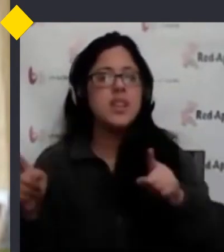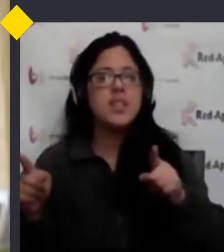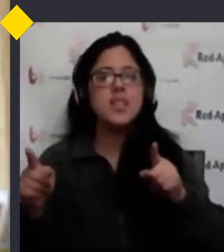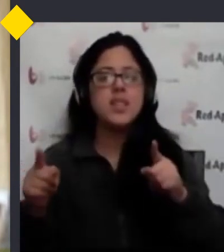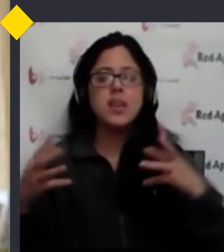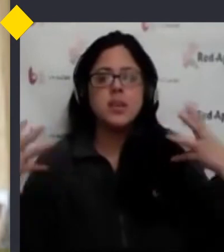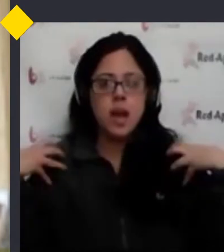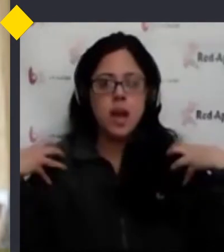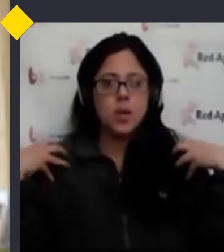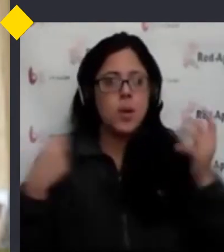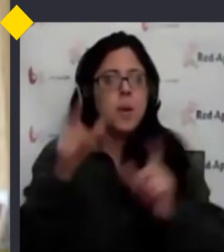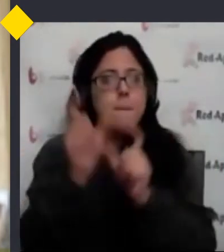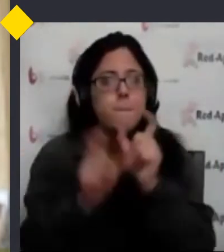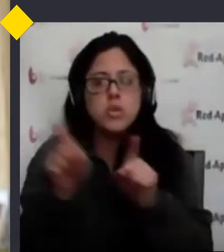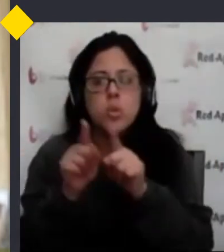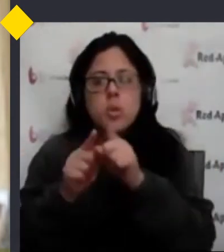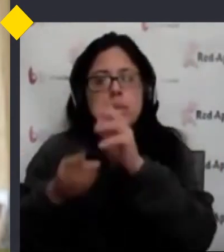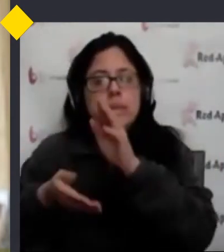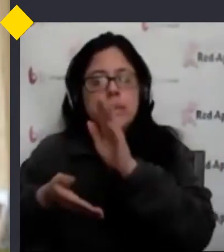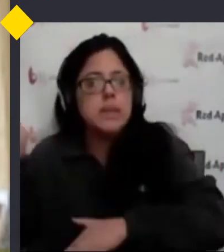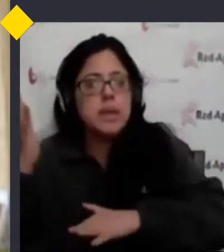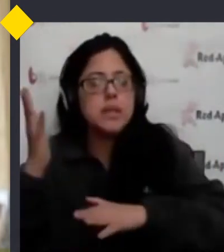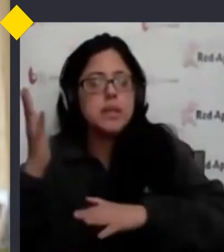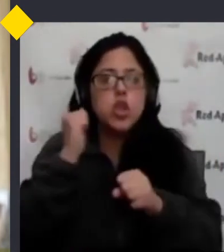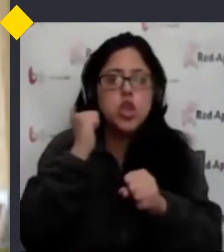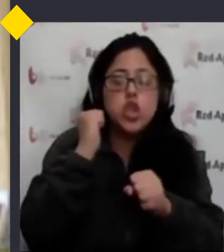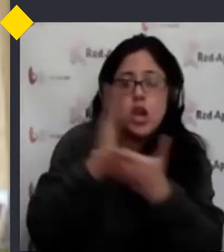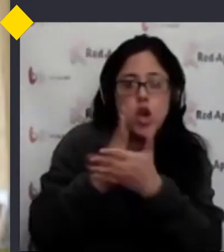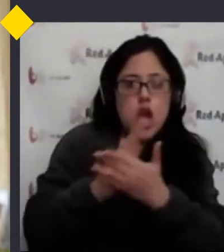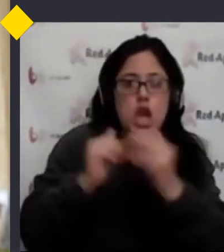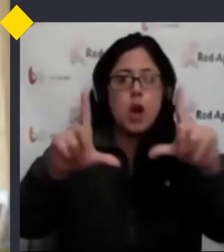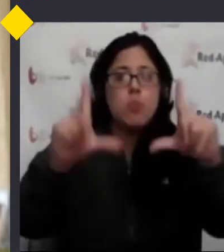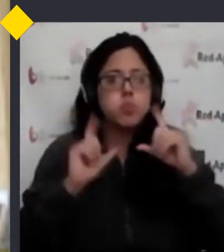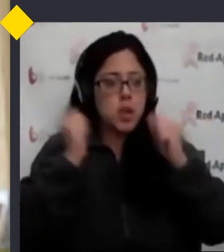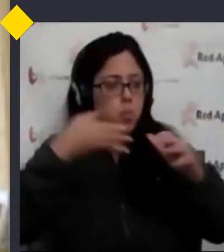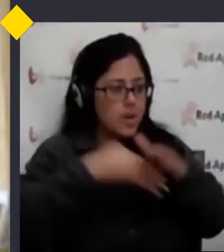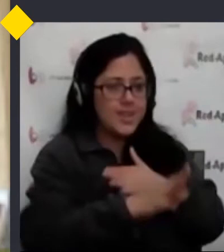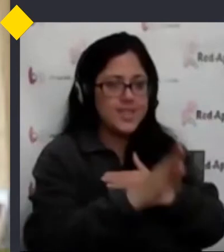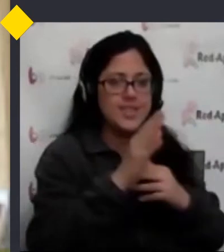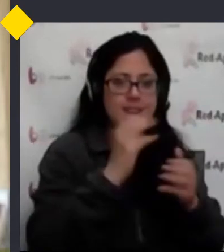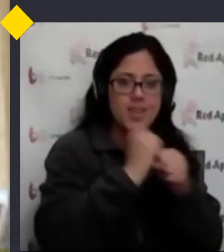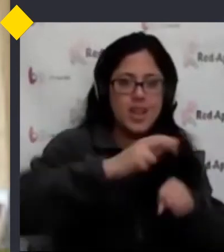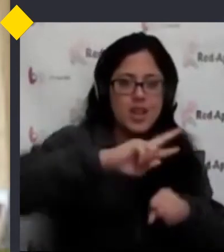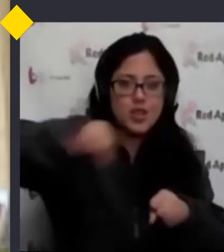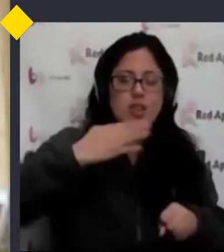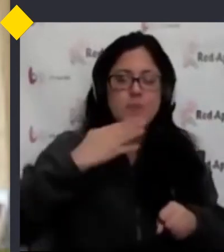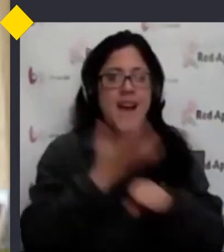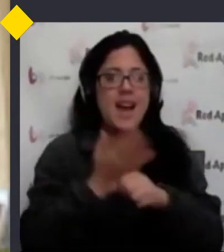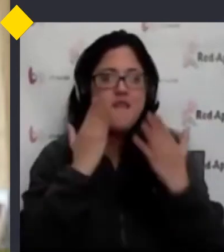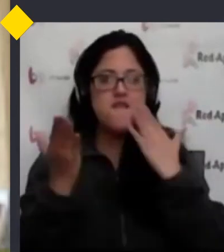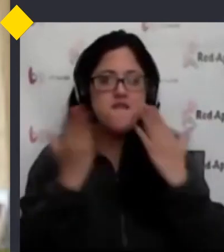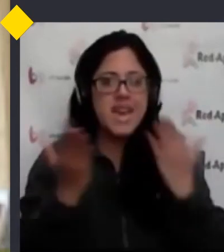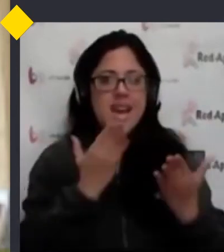están saliendo del colegio, que pueden entrar a trabajar con nosotros. También, por ejemplo, nosotros ofrecemos algunas becas de finalización también de